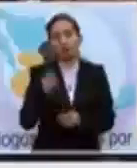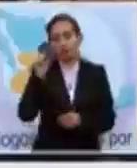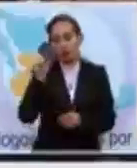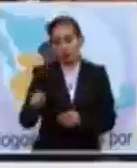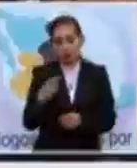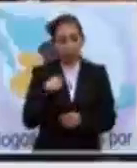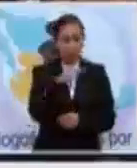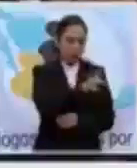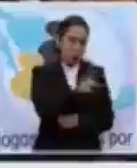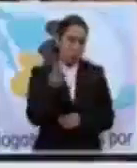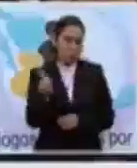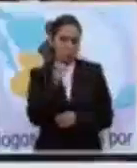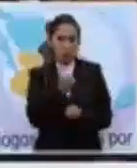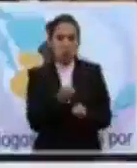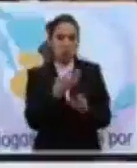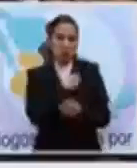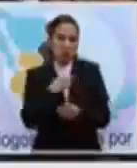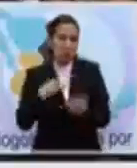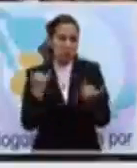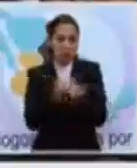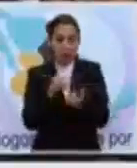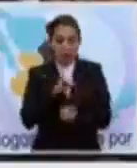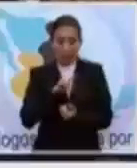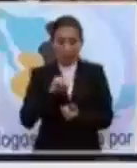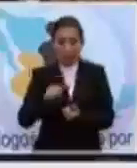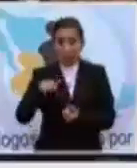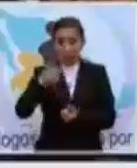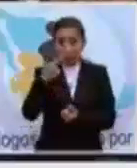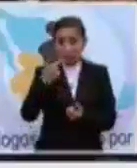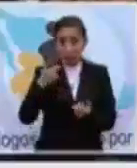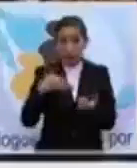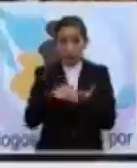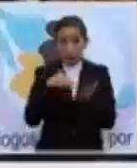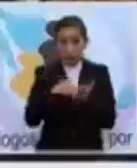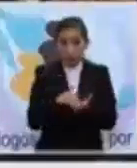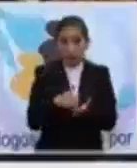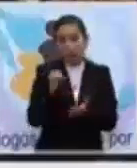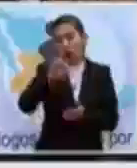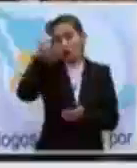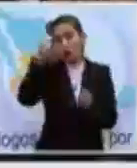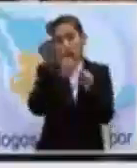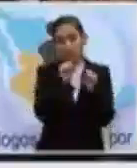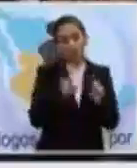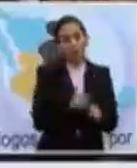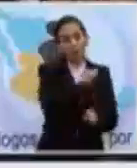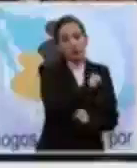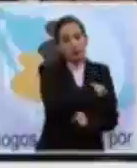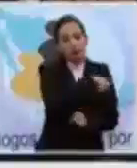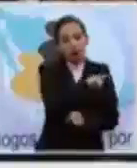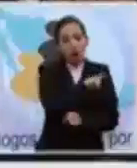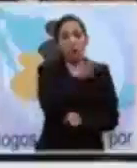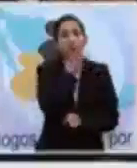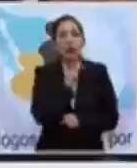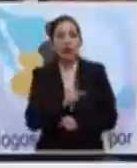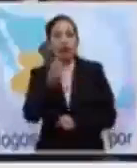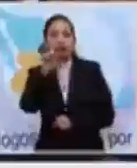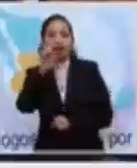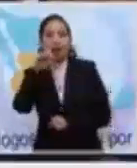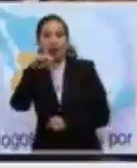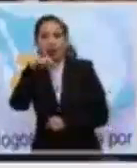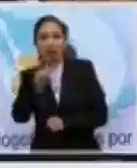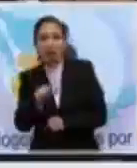misma cantidad más o menos, y del ISSSTE 12 millones, y de otros sistemas de salud como Pemex o Sedena o